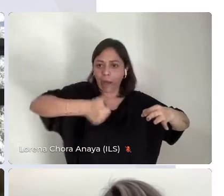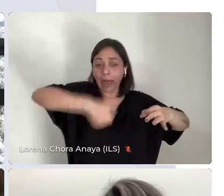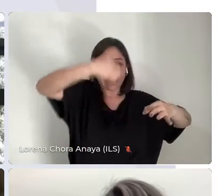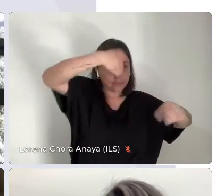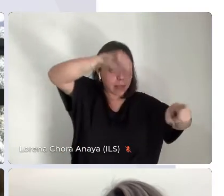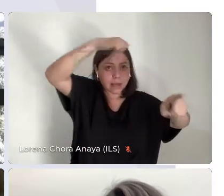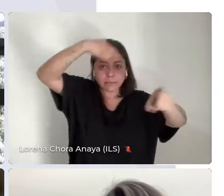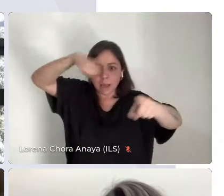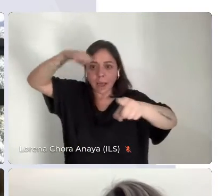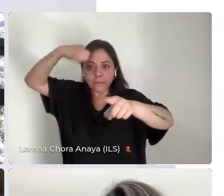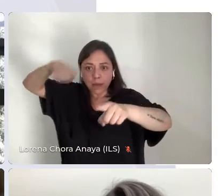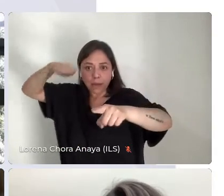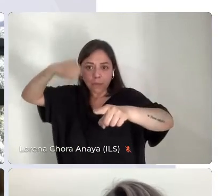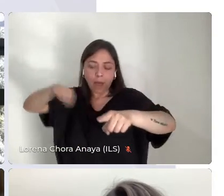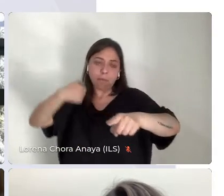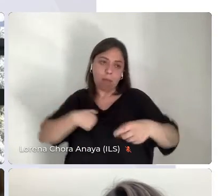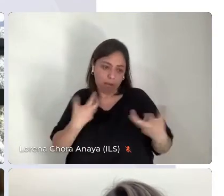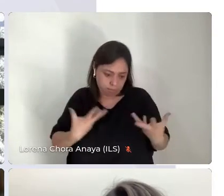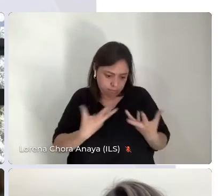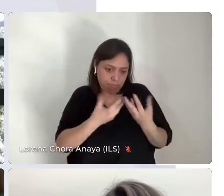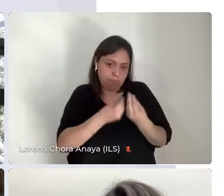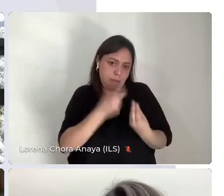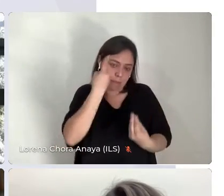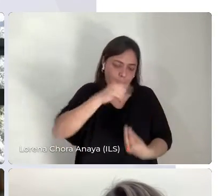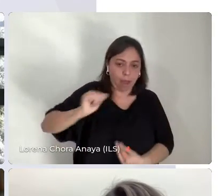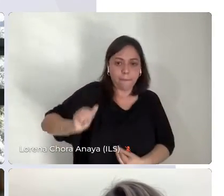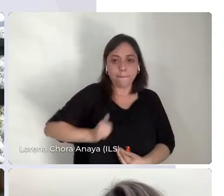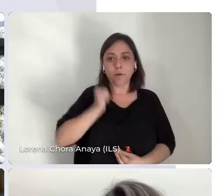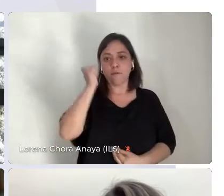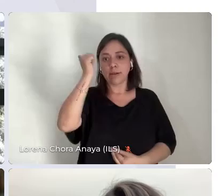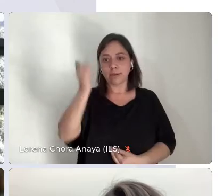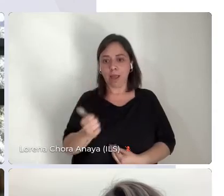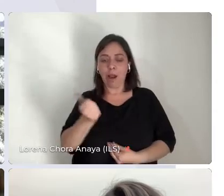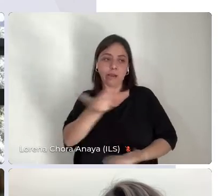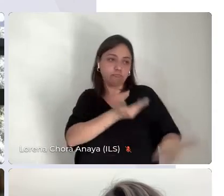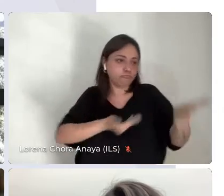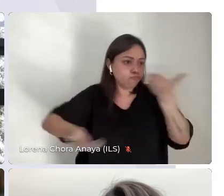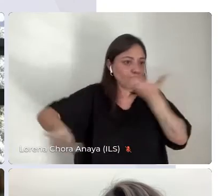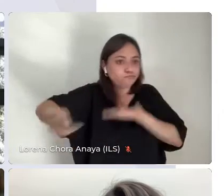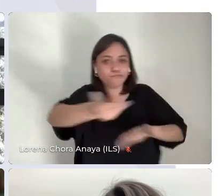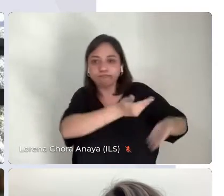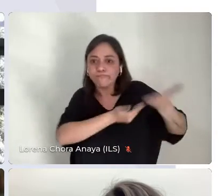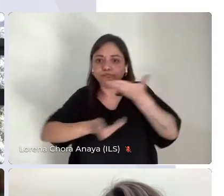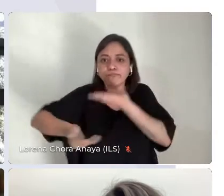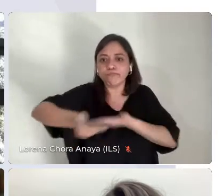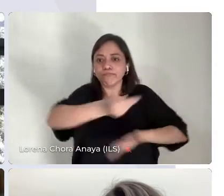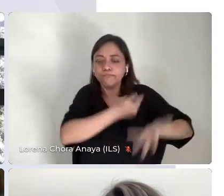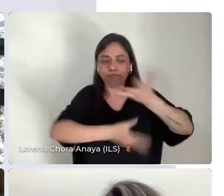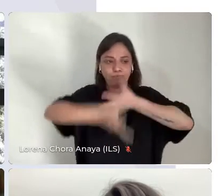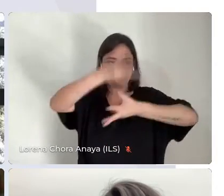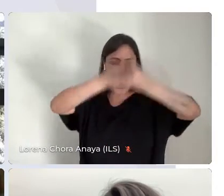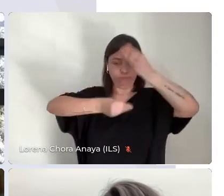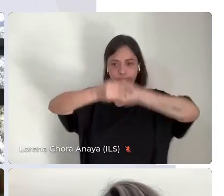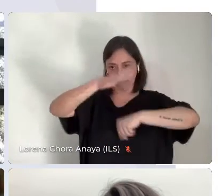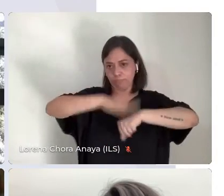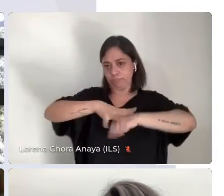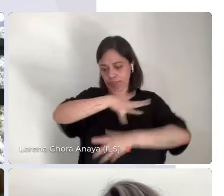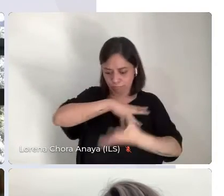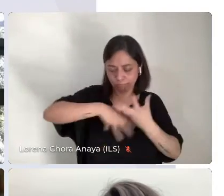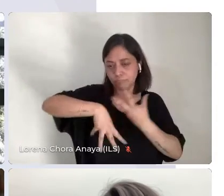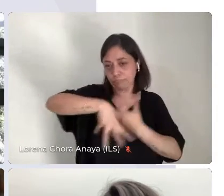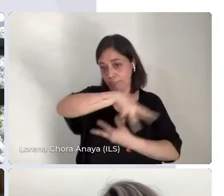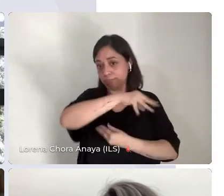que también cada uno de los participantes se enriquece a través del talento que se va generando en la alianza,